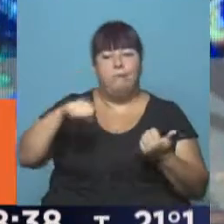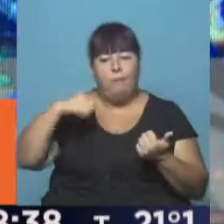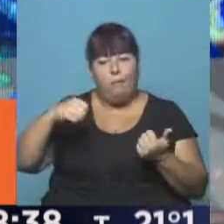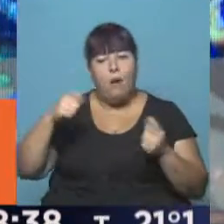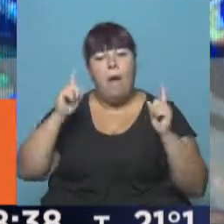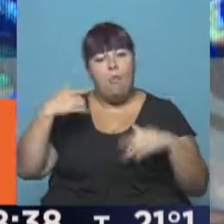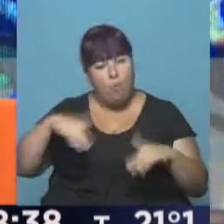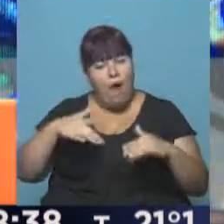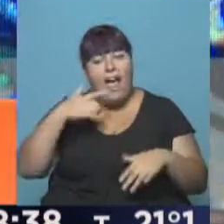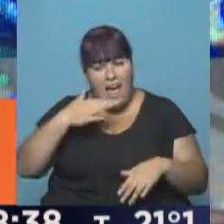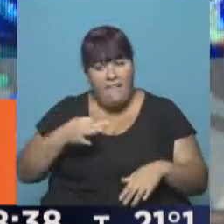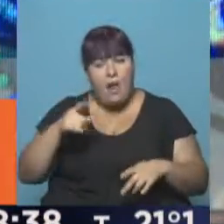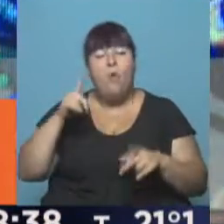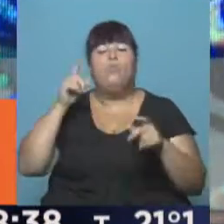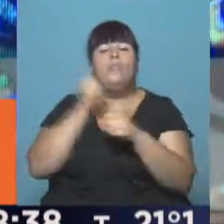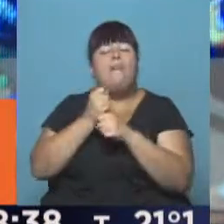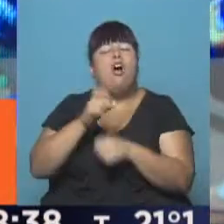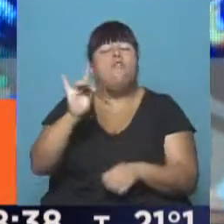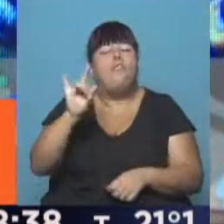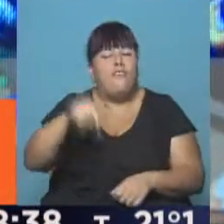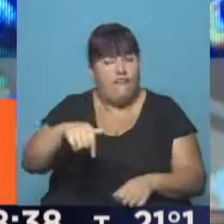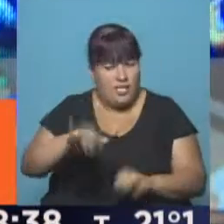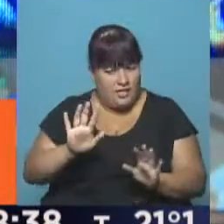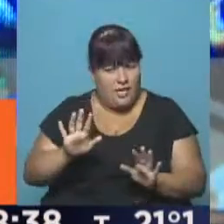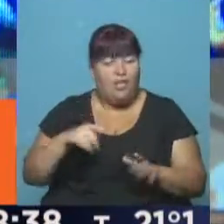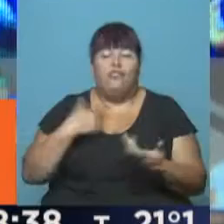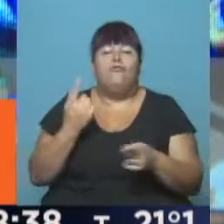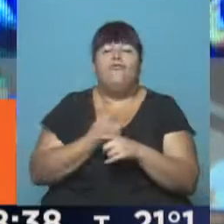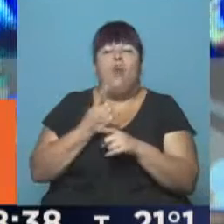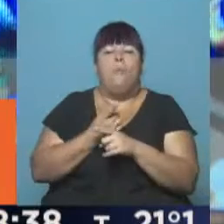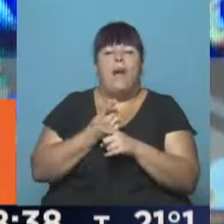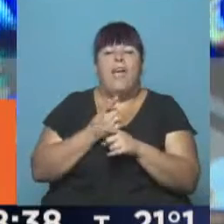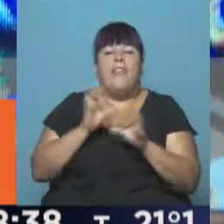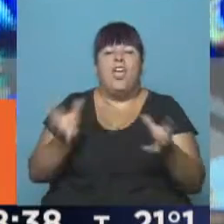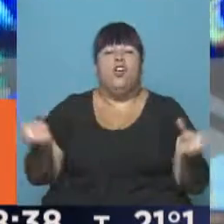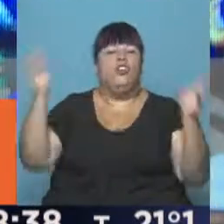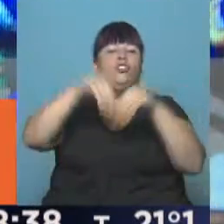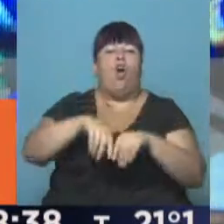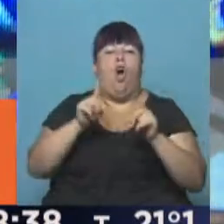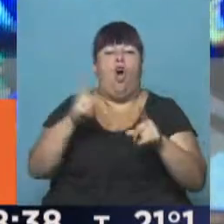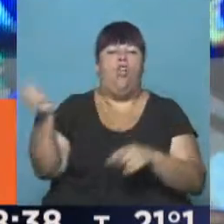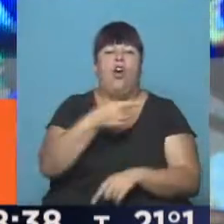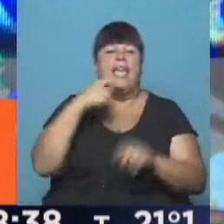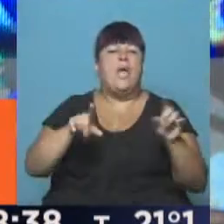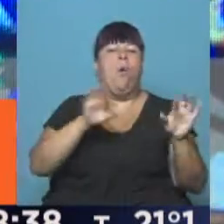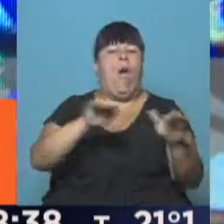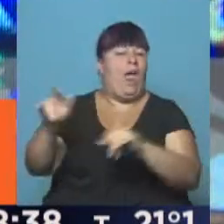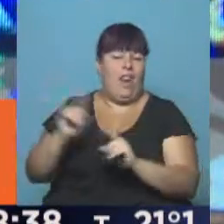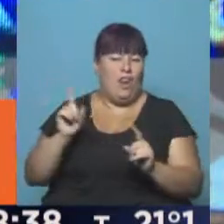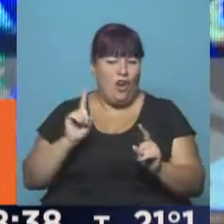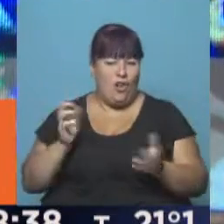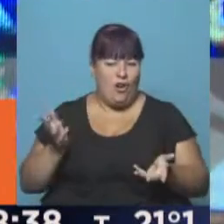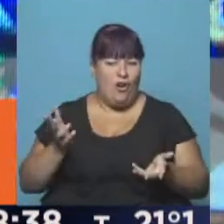es muy alto es una profesión compleja hoy entonces uno no puede meter en la misma bolsa a todas las situaciones